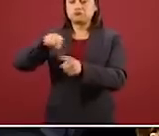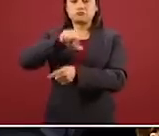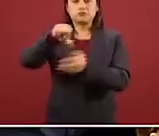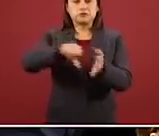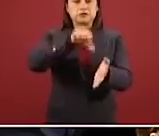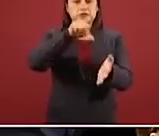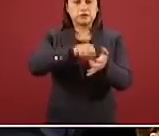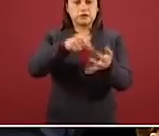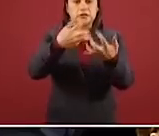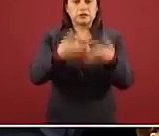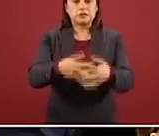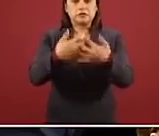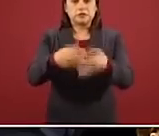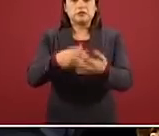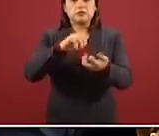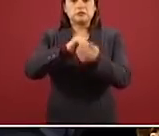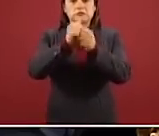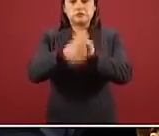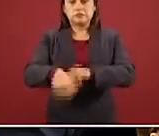eléctricas,